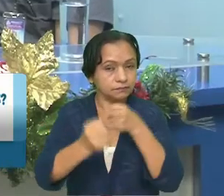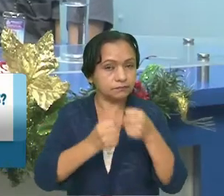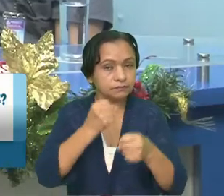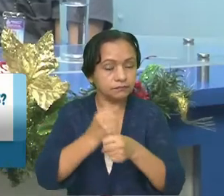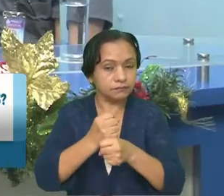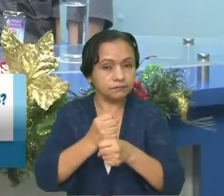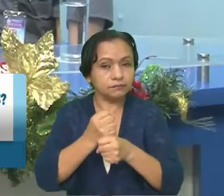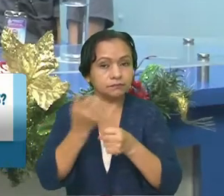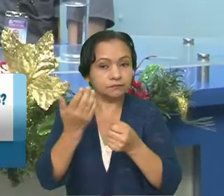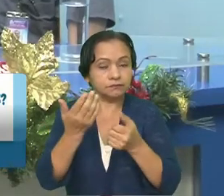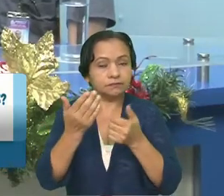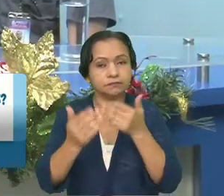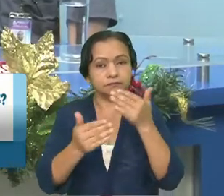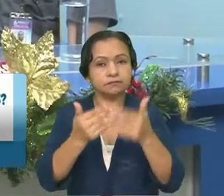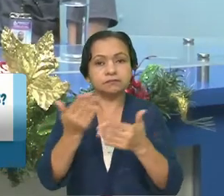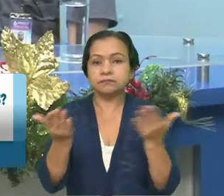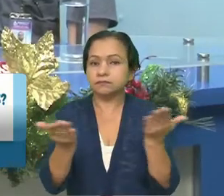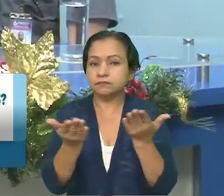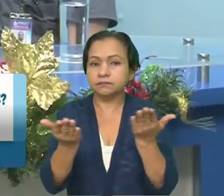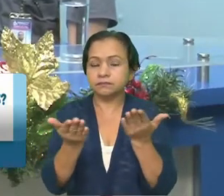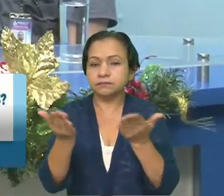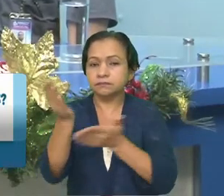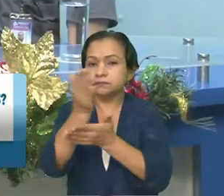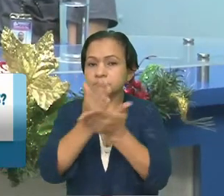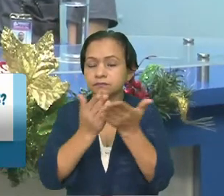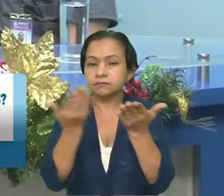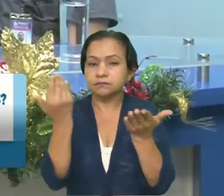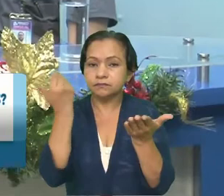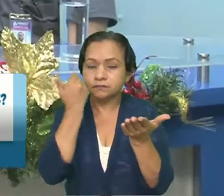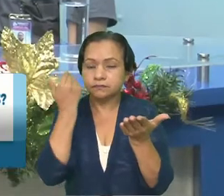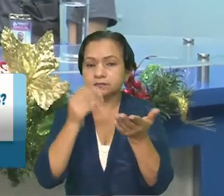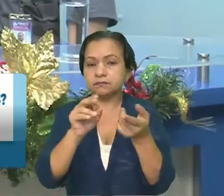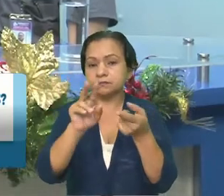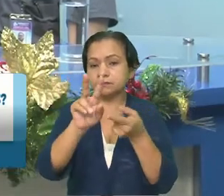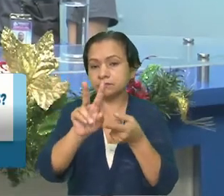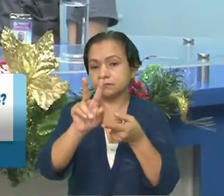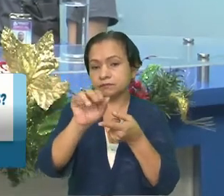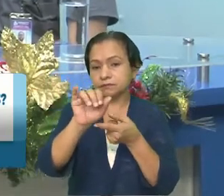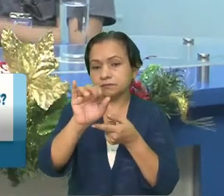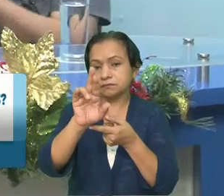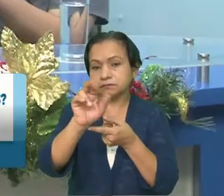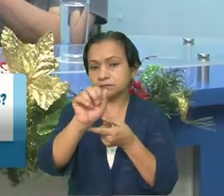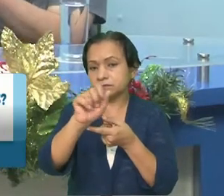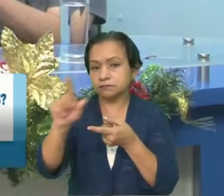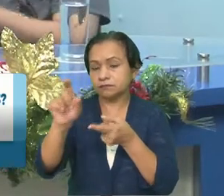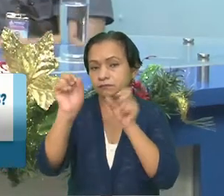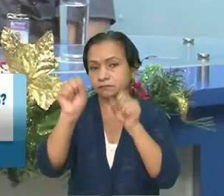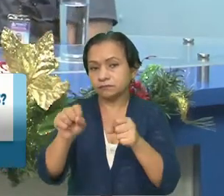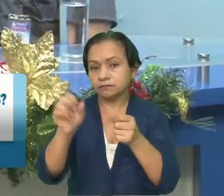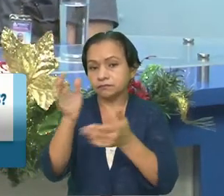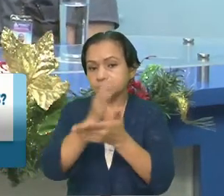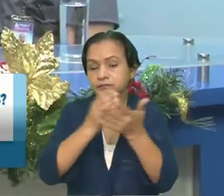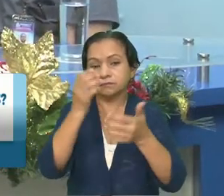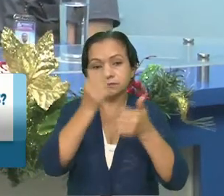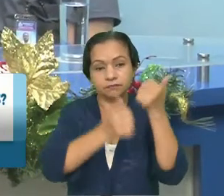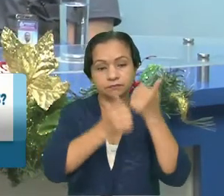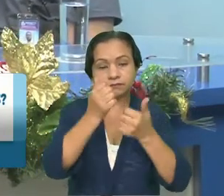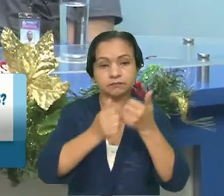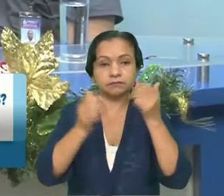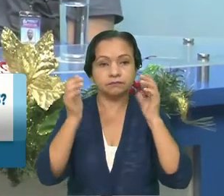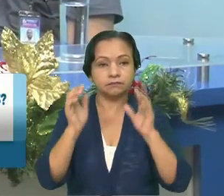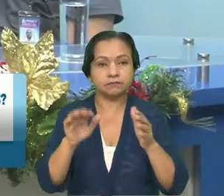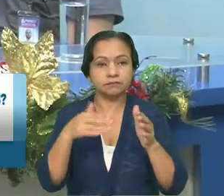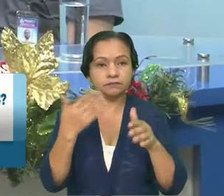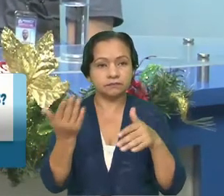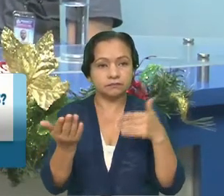dio. Generalmente hablamos de cierto tipo de infecciones virales que generalmente pueden dejar este descontrol inmunológico. ¿Cómo cuáles,